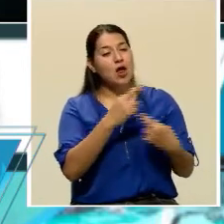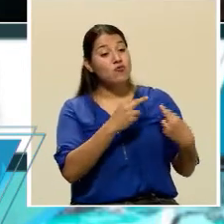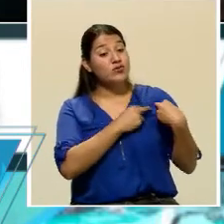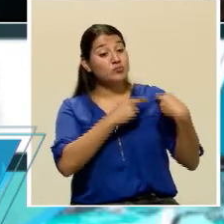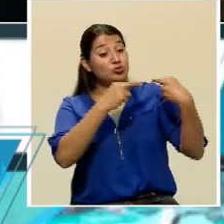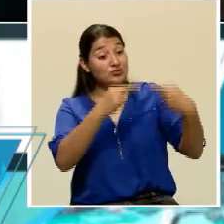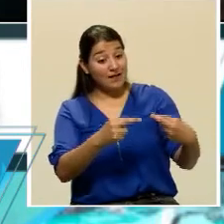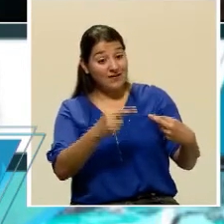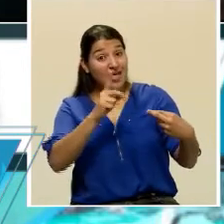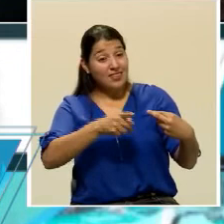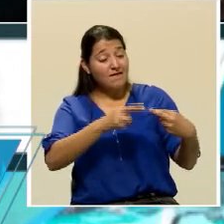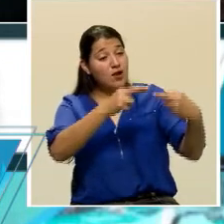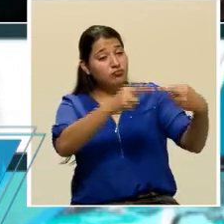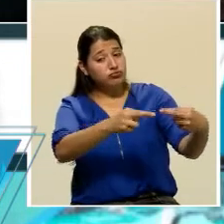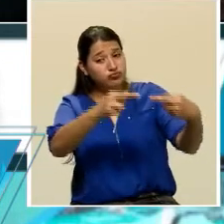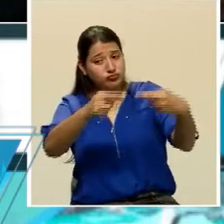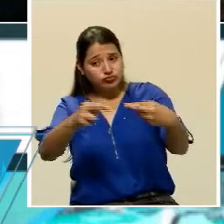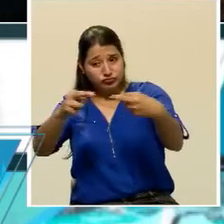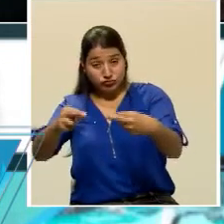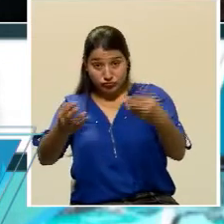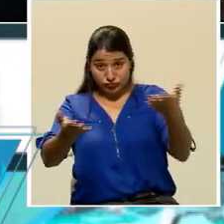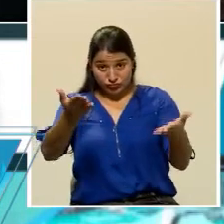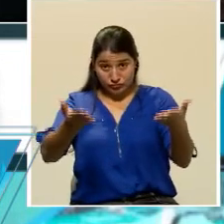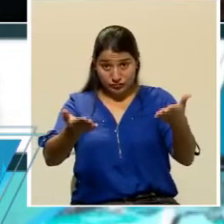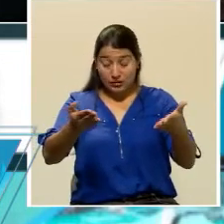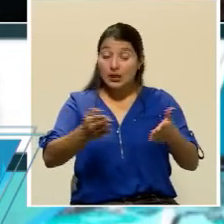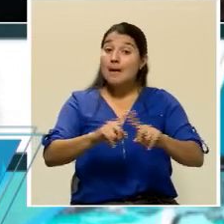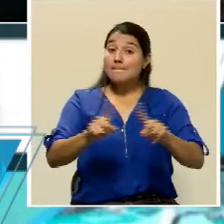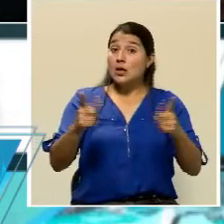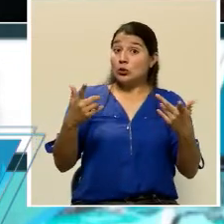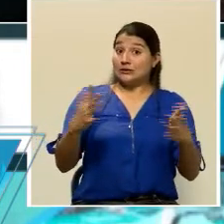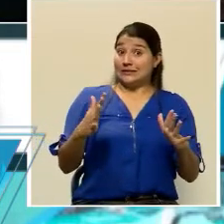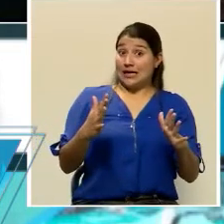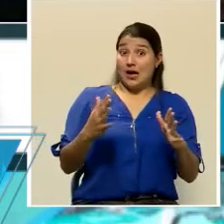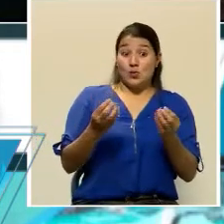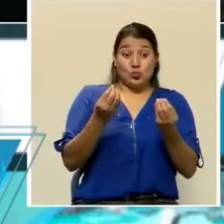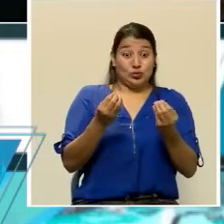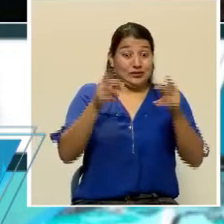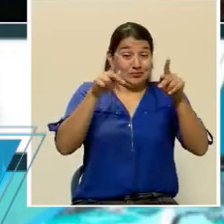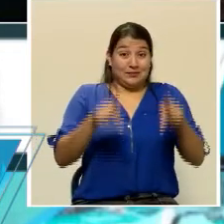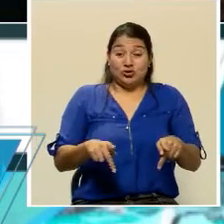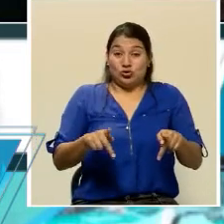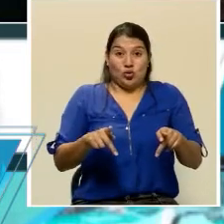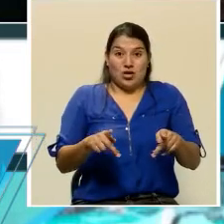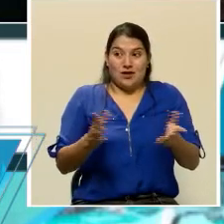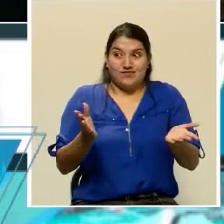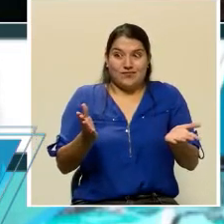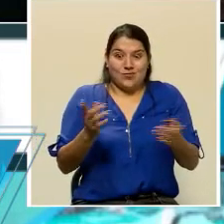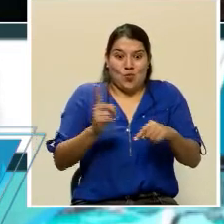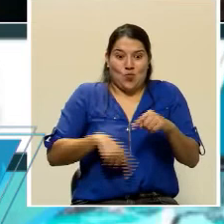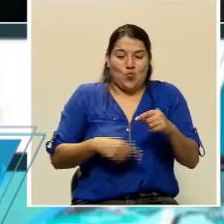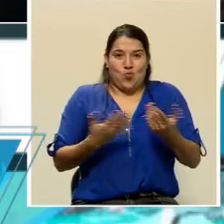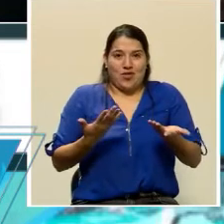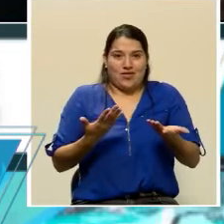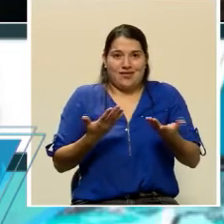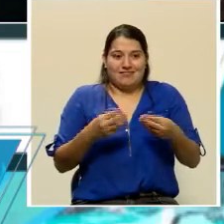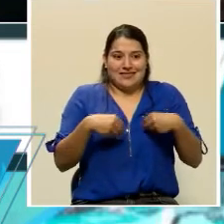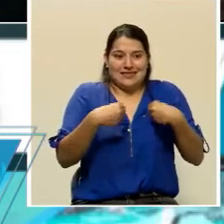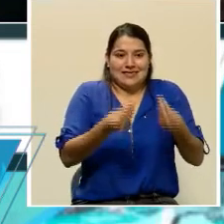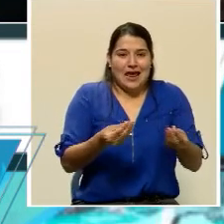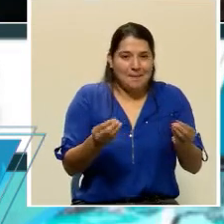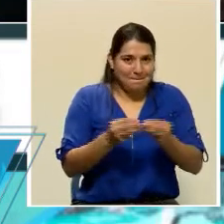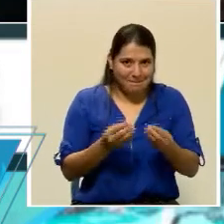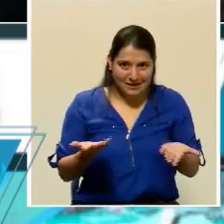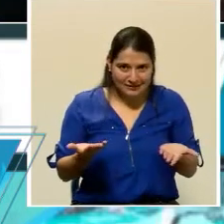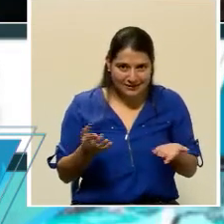cargas. Bueno, ya hay una parte de la gente que no tiene más carga que dar, no tiene más que repartir, no tiene